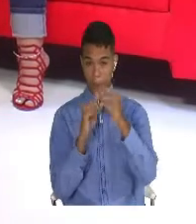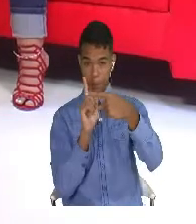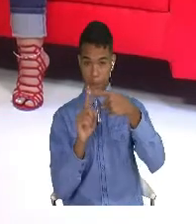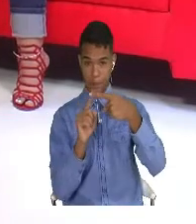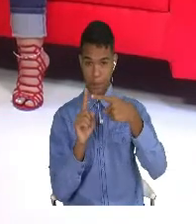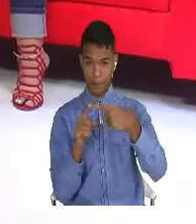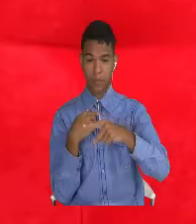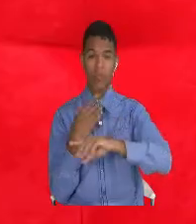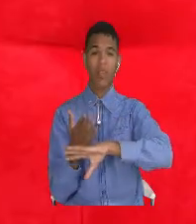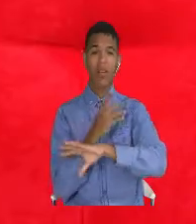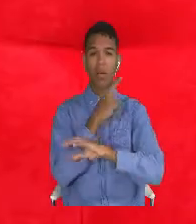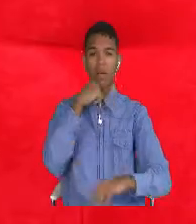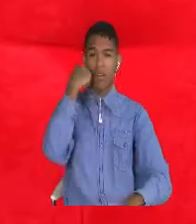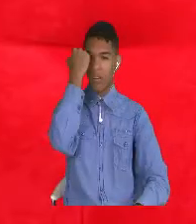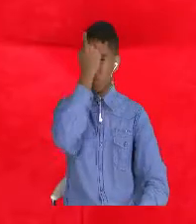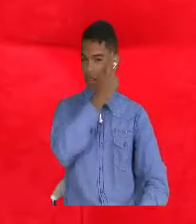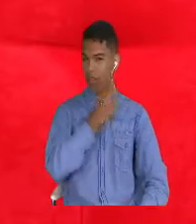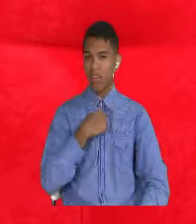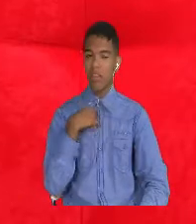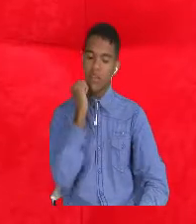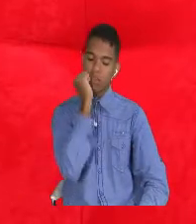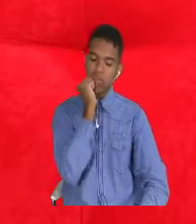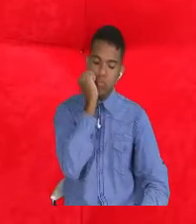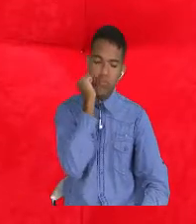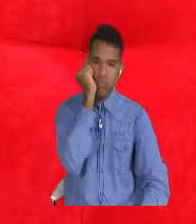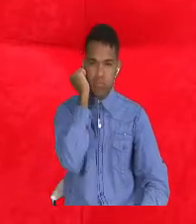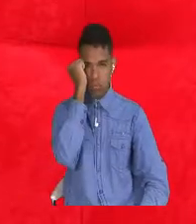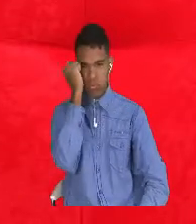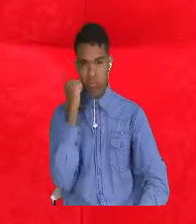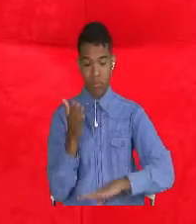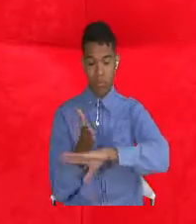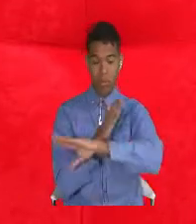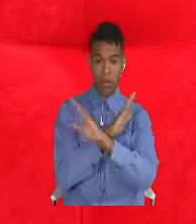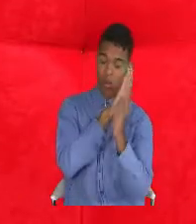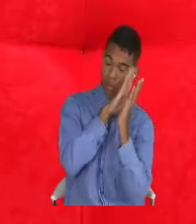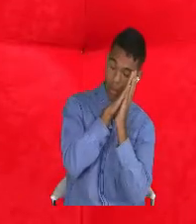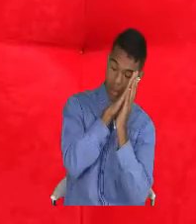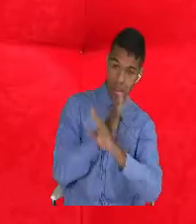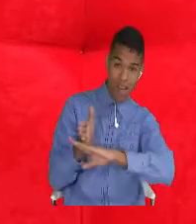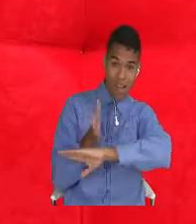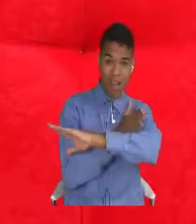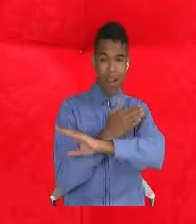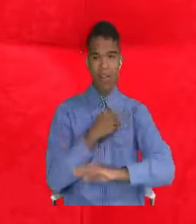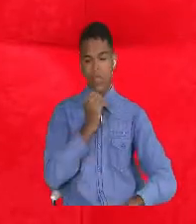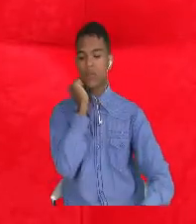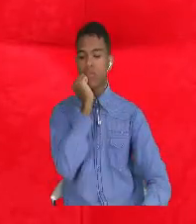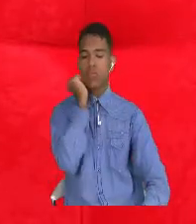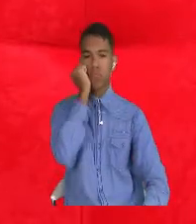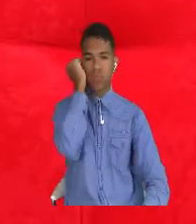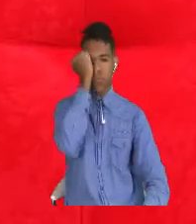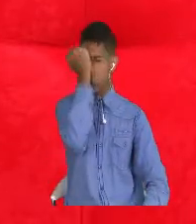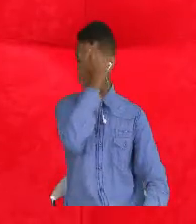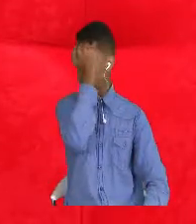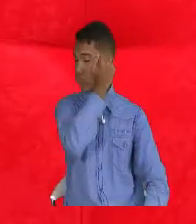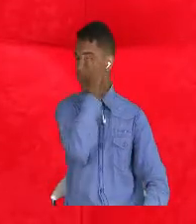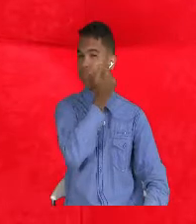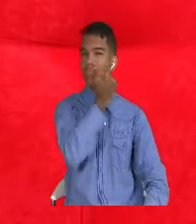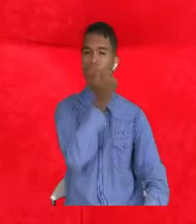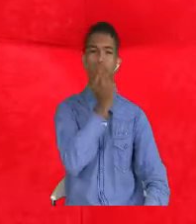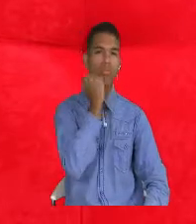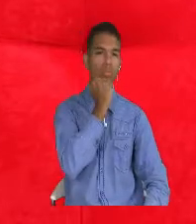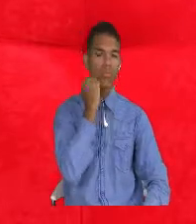antes la cara, el rostro, de acostarse. Y también utilizar exfoliantes para nosotros. Lo que pasa es que,